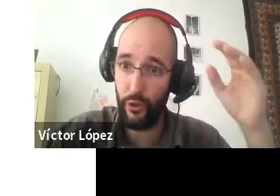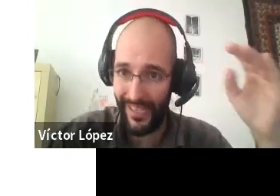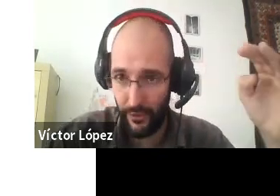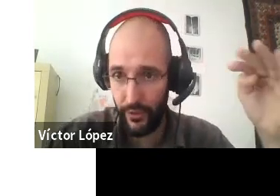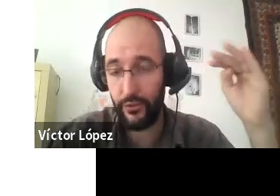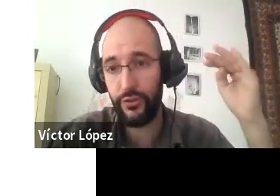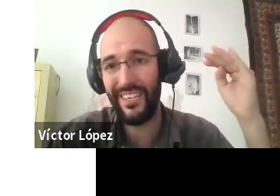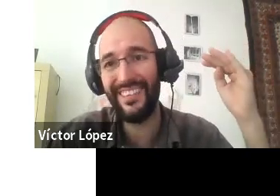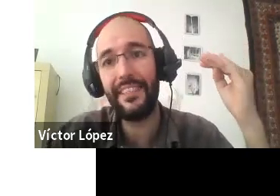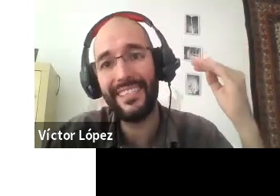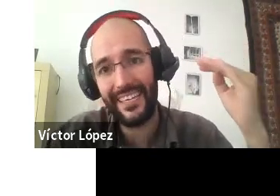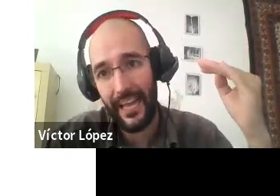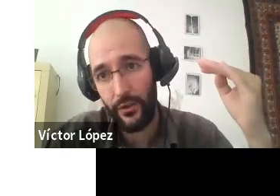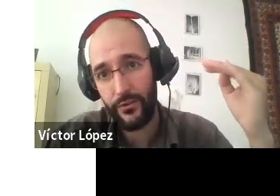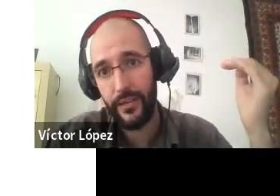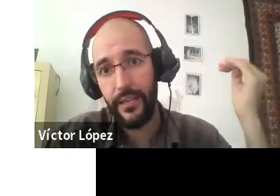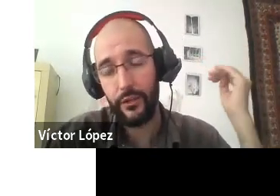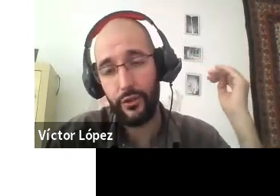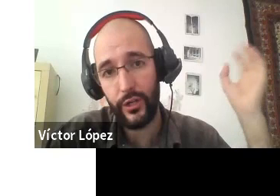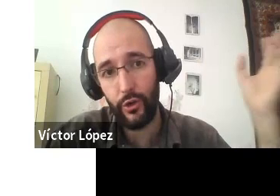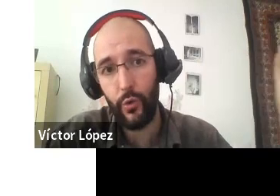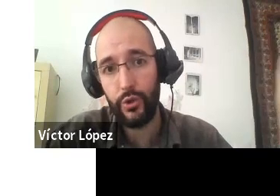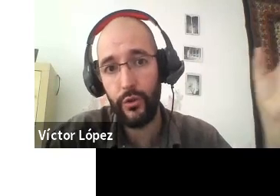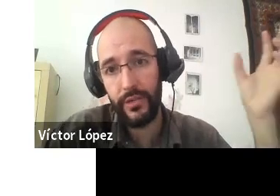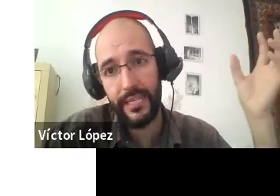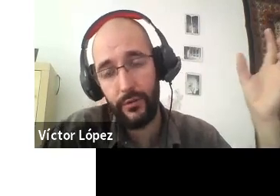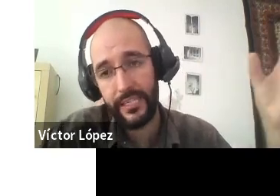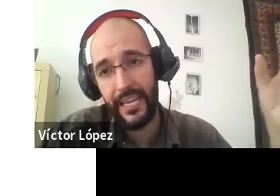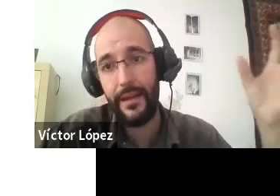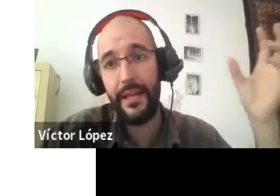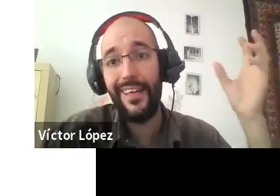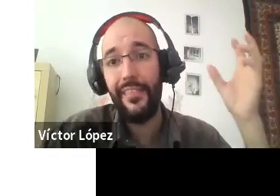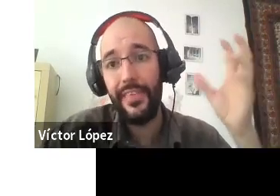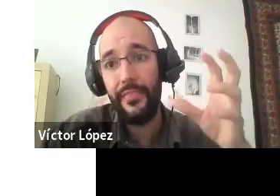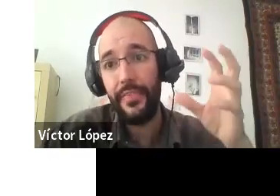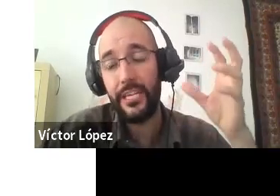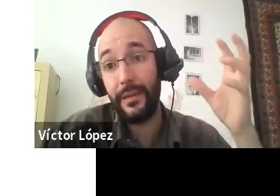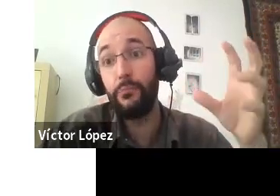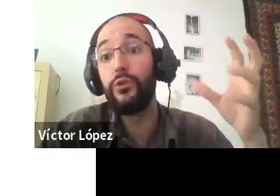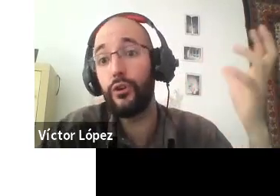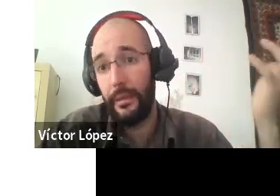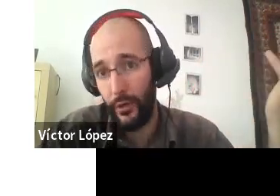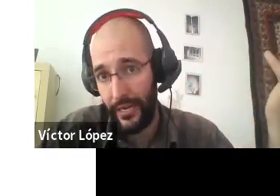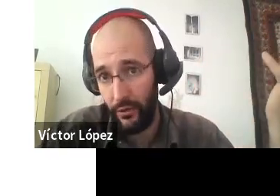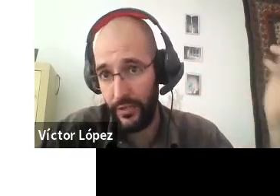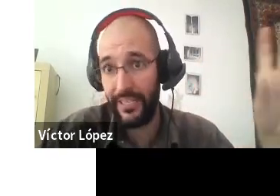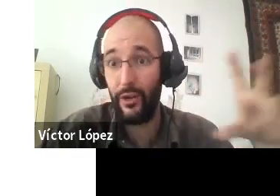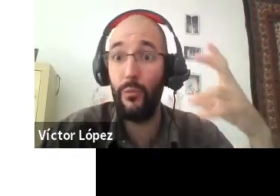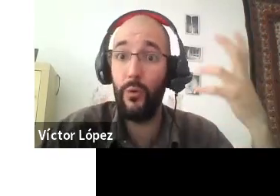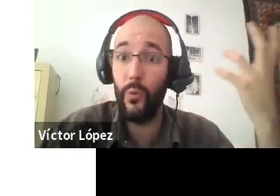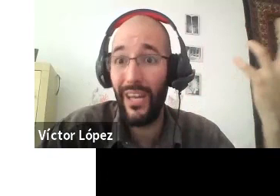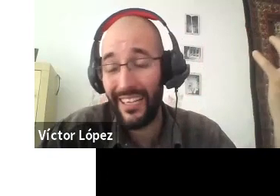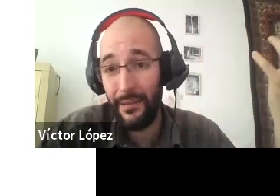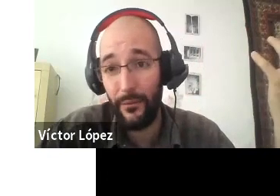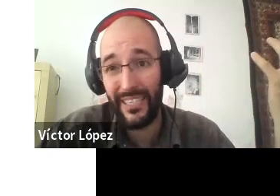educación postobligatoria. Estos tienen 16 años. Y esto lo ha hecho en un curso de una asignatura que se llama Ciencias para el Mundo Contemporáneo. Sería